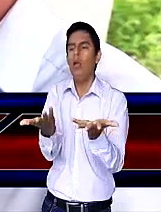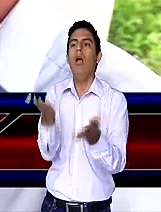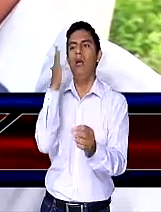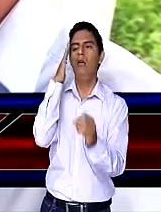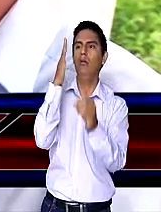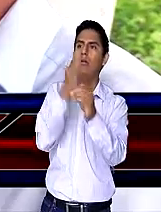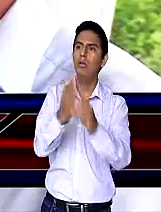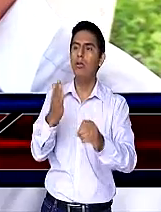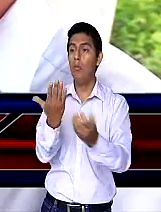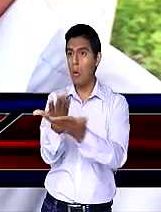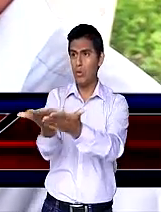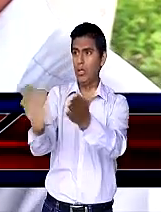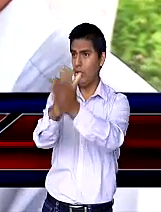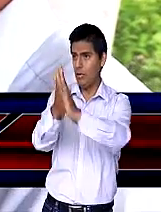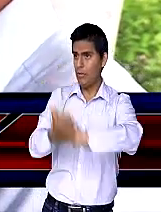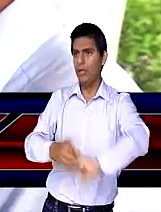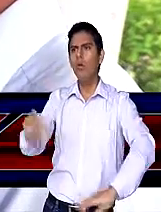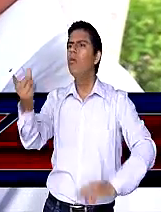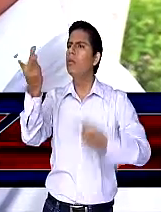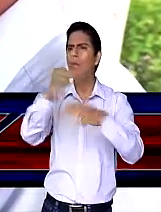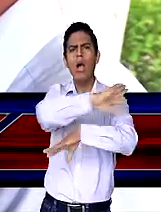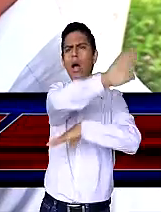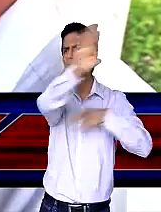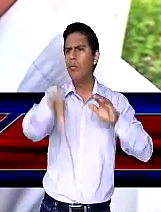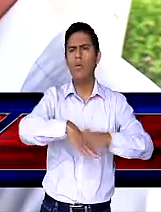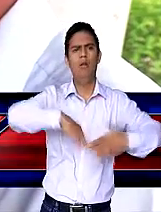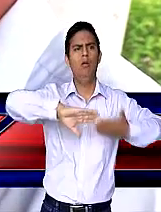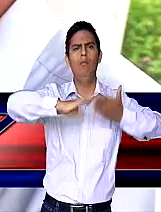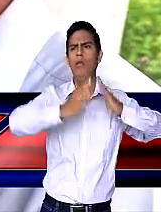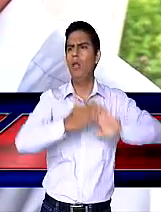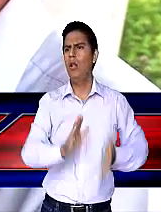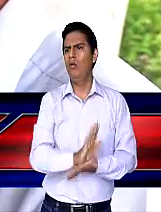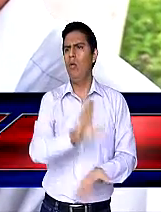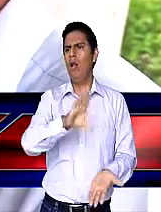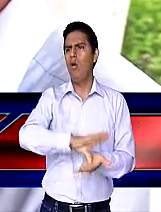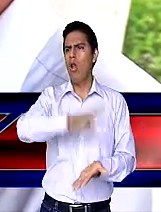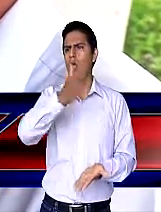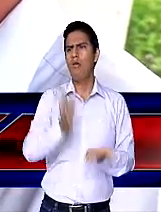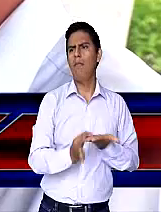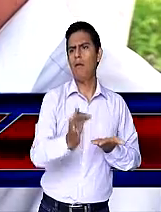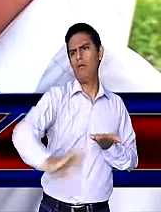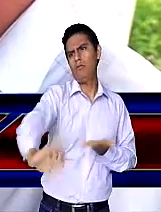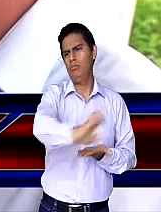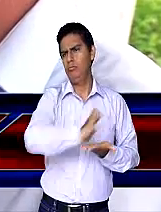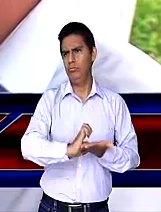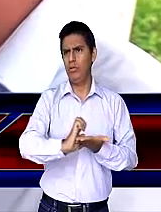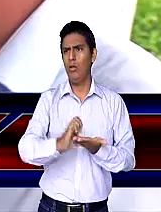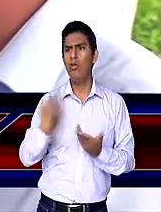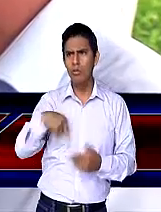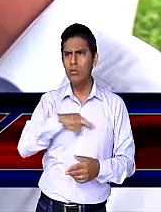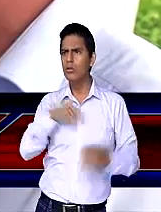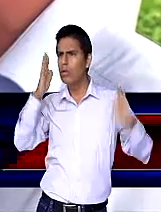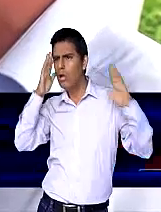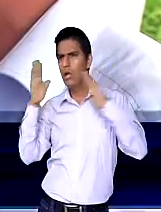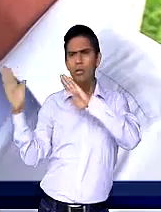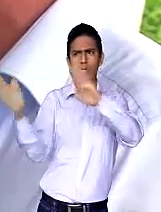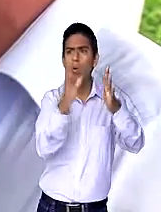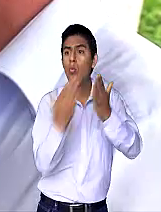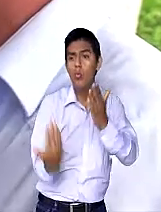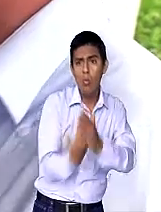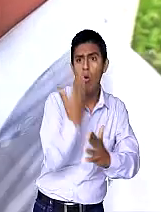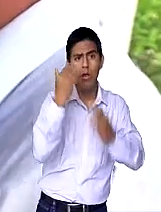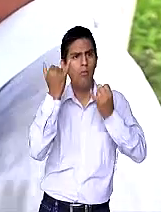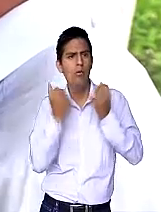solo a ustedes, sino a toda la comunidad educativa, a la parroquia Leno. Estamos dando un nuevo